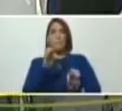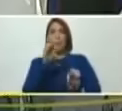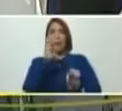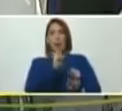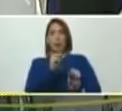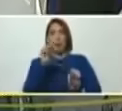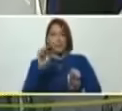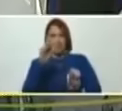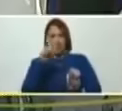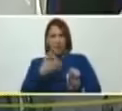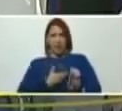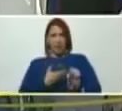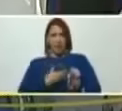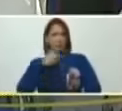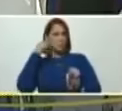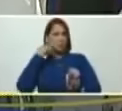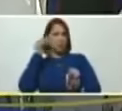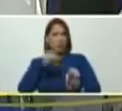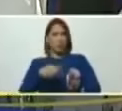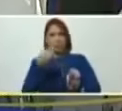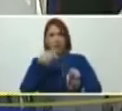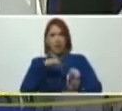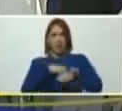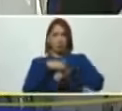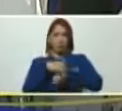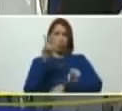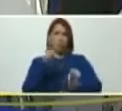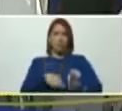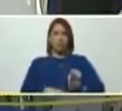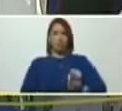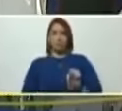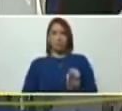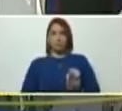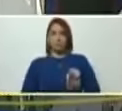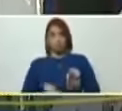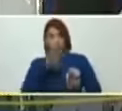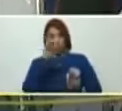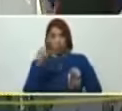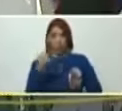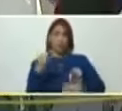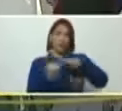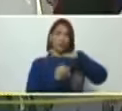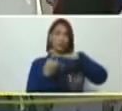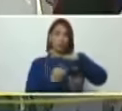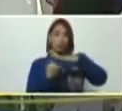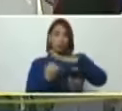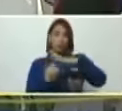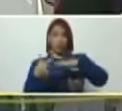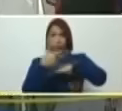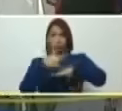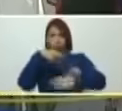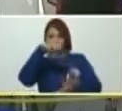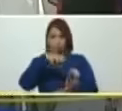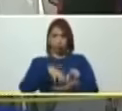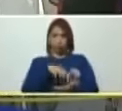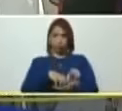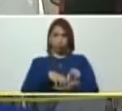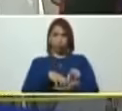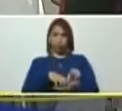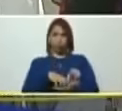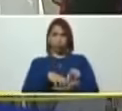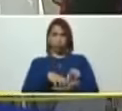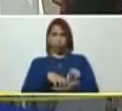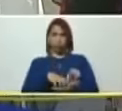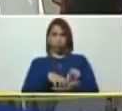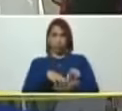Bueno, hicimos una articulación perfecta con 40 entes gubernamentales que hacen vida aquí en Caracas,